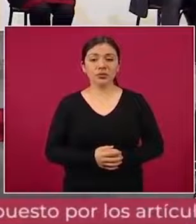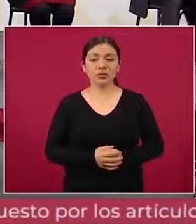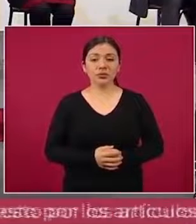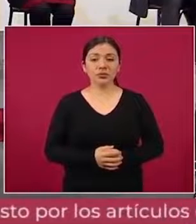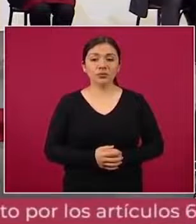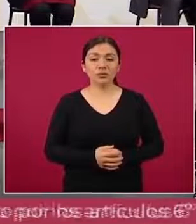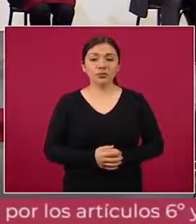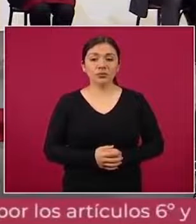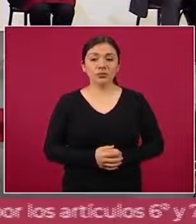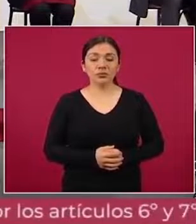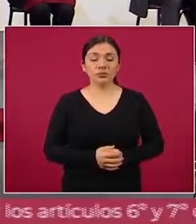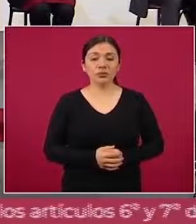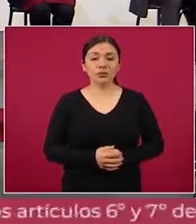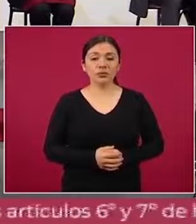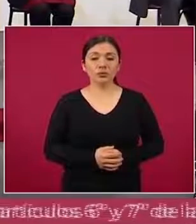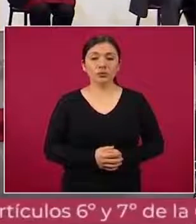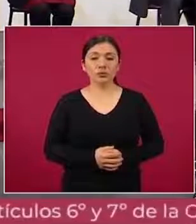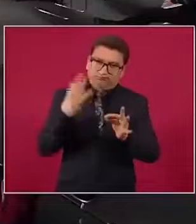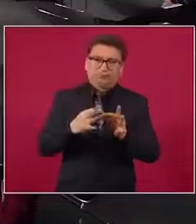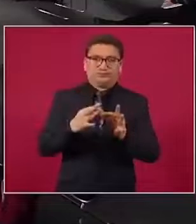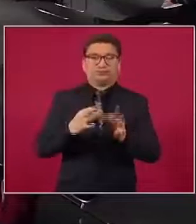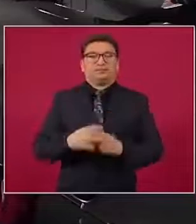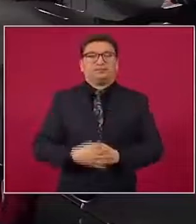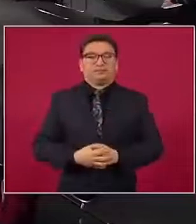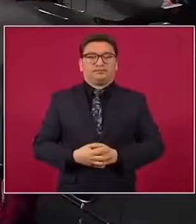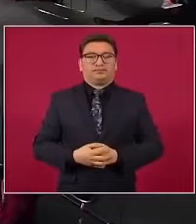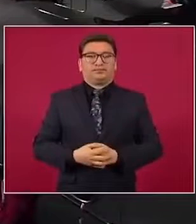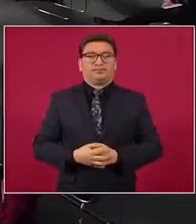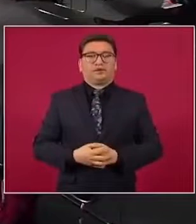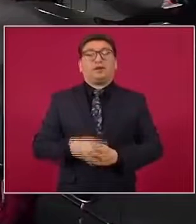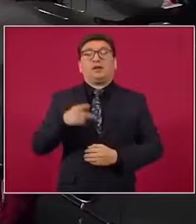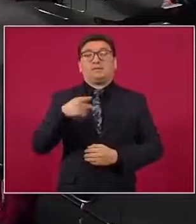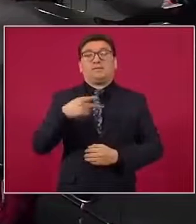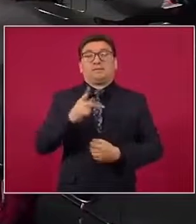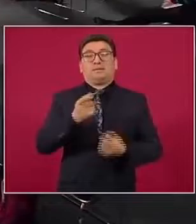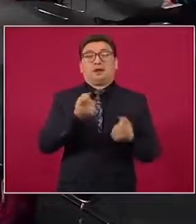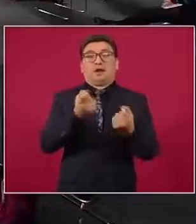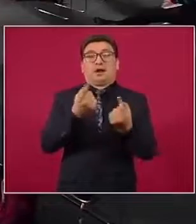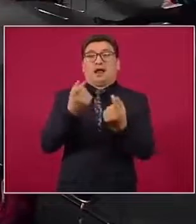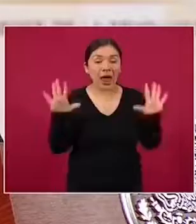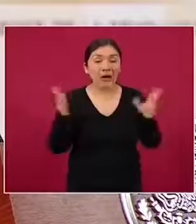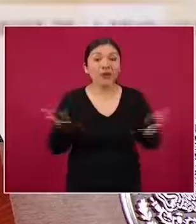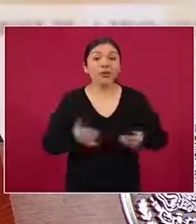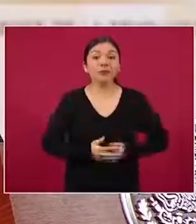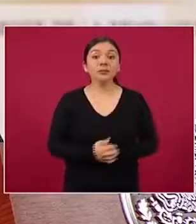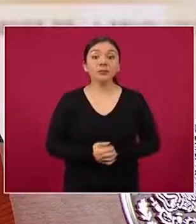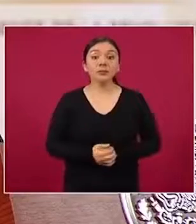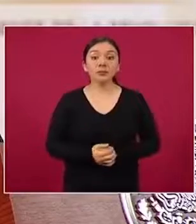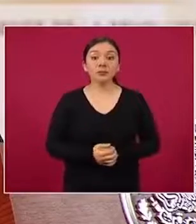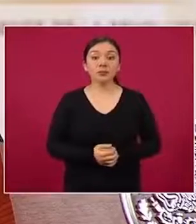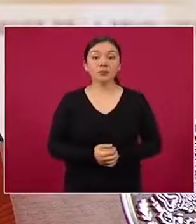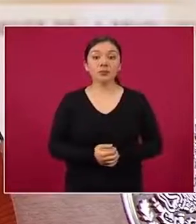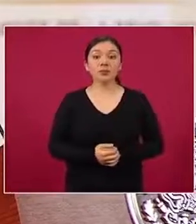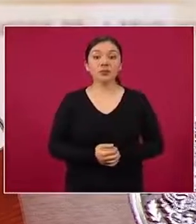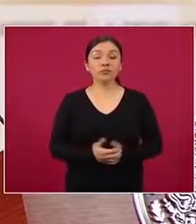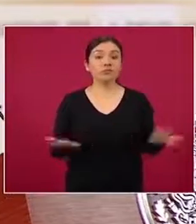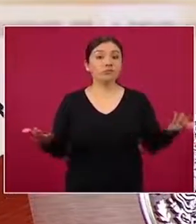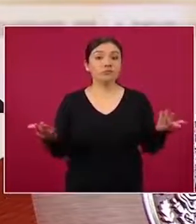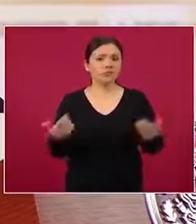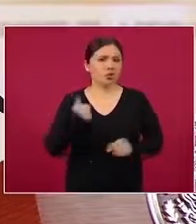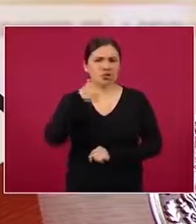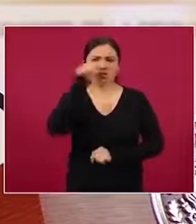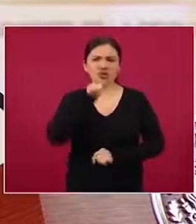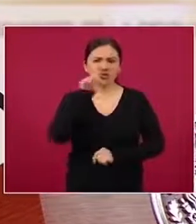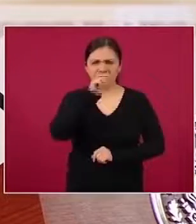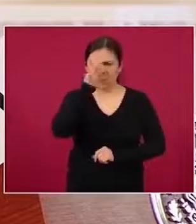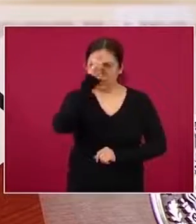miércoles en las que aseguró que su gobierno iba a hacer una pausa en sus relaciones con España. Este jueves aclaró que no se trata de una